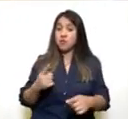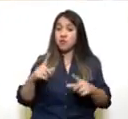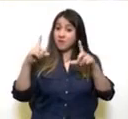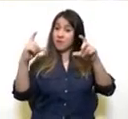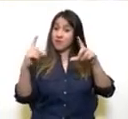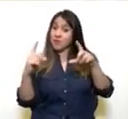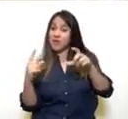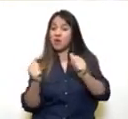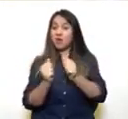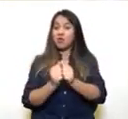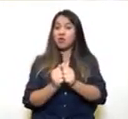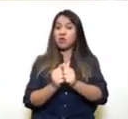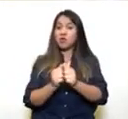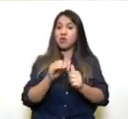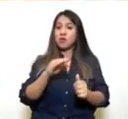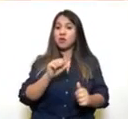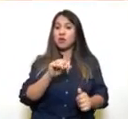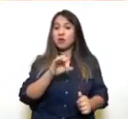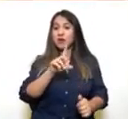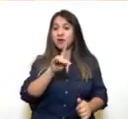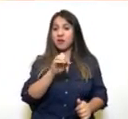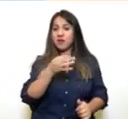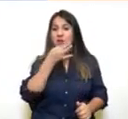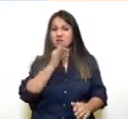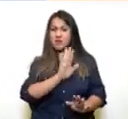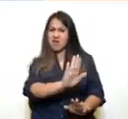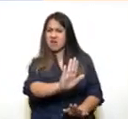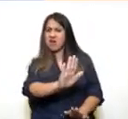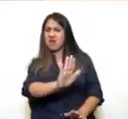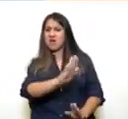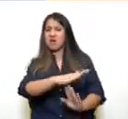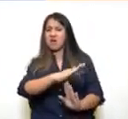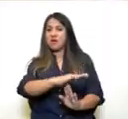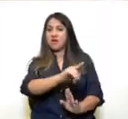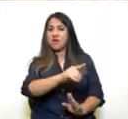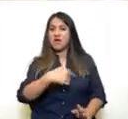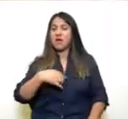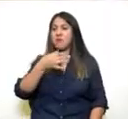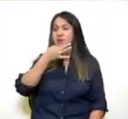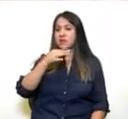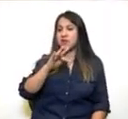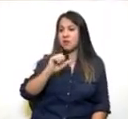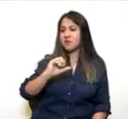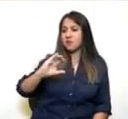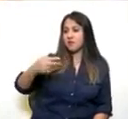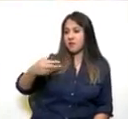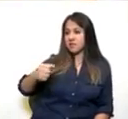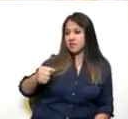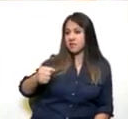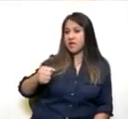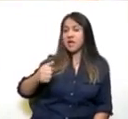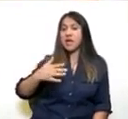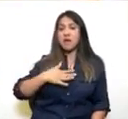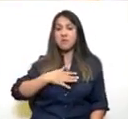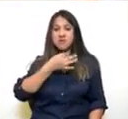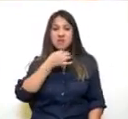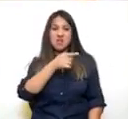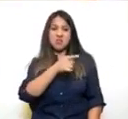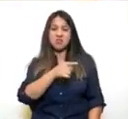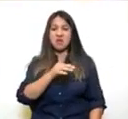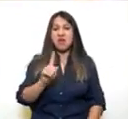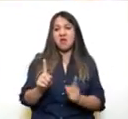una foto por estar en un cabildo le han dicho rojo y a mí me han dicho fachas claro a mí me ha dicho